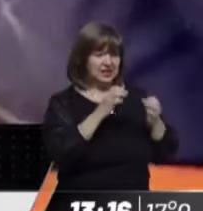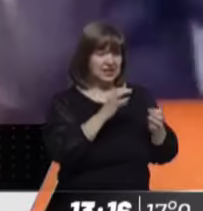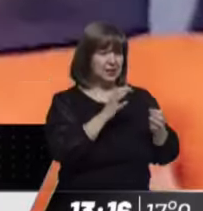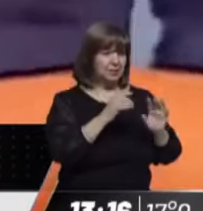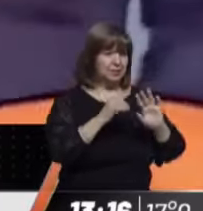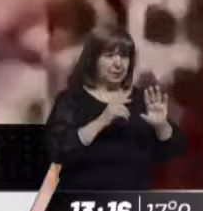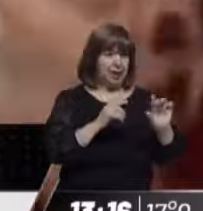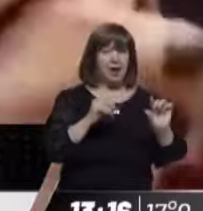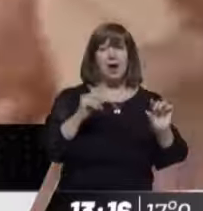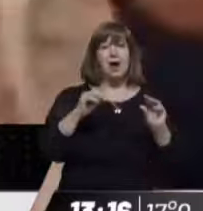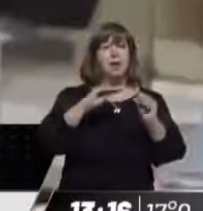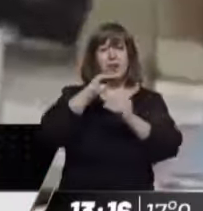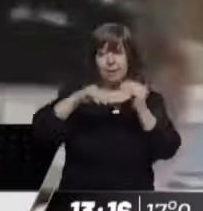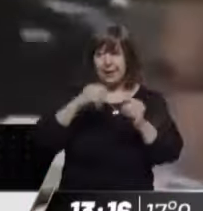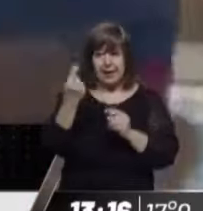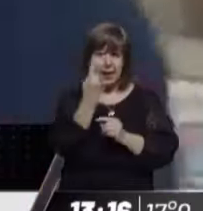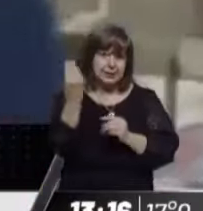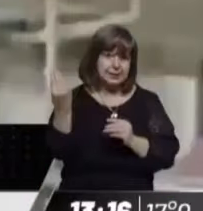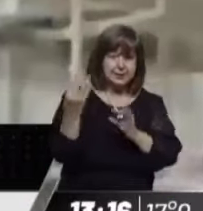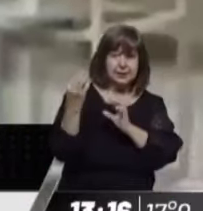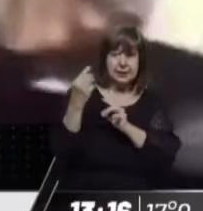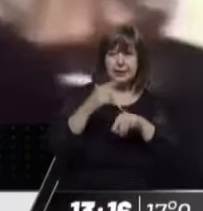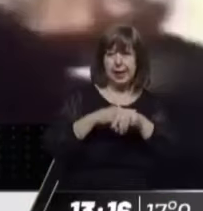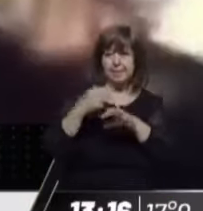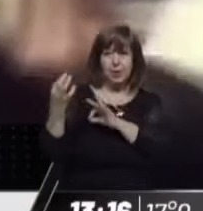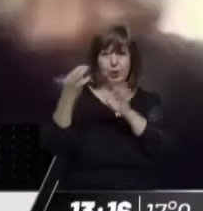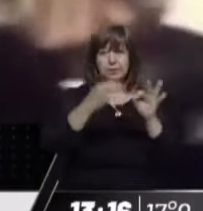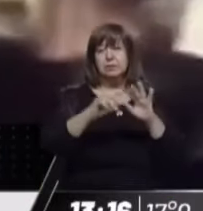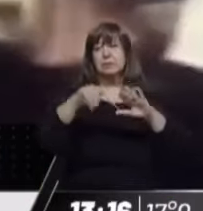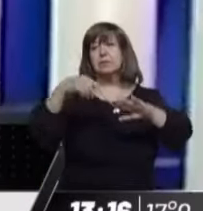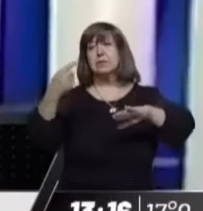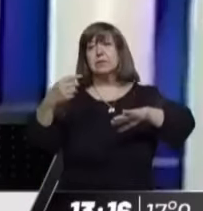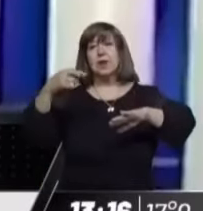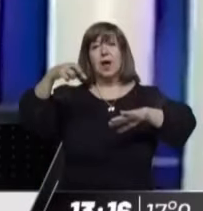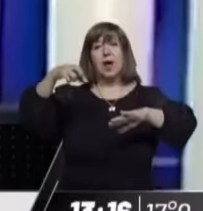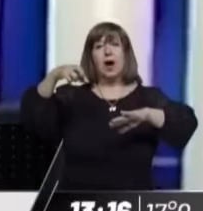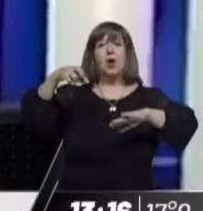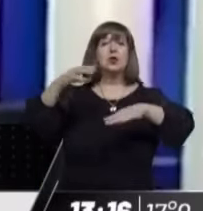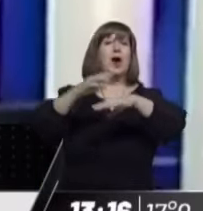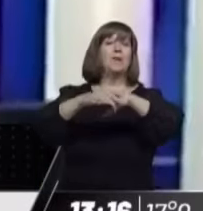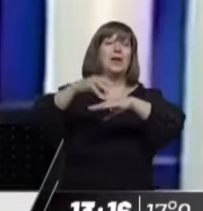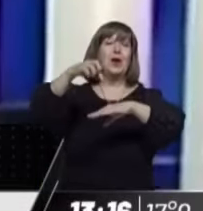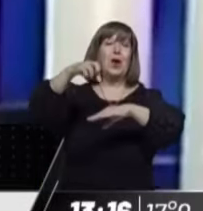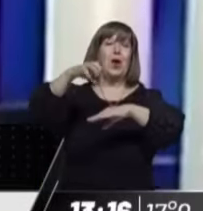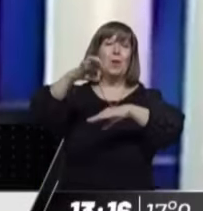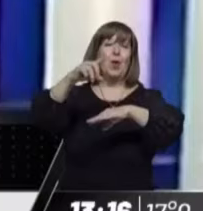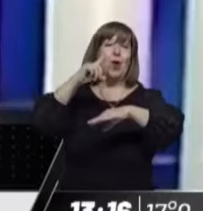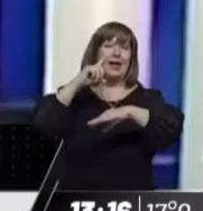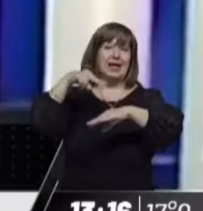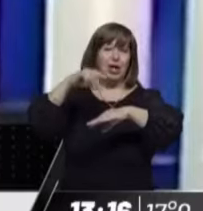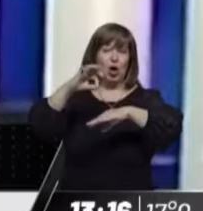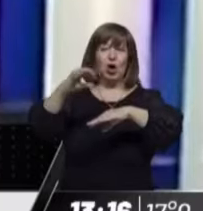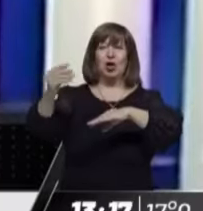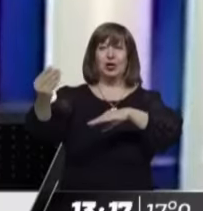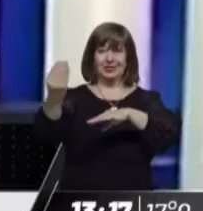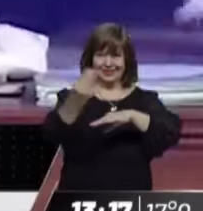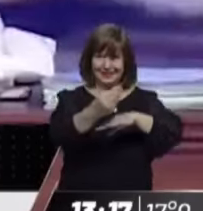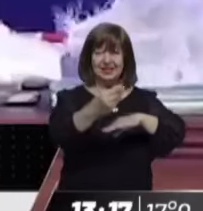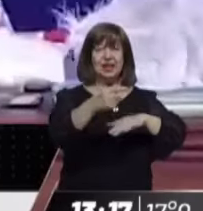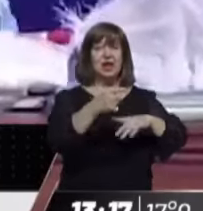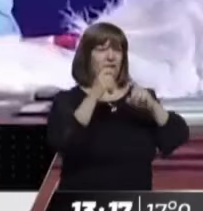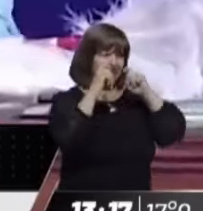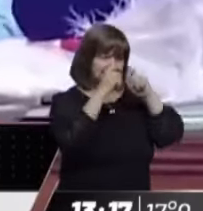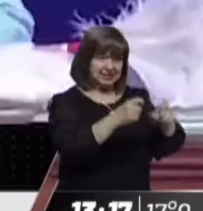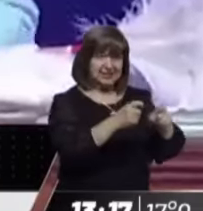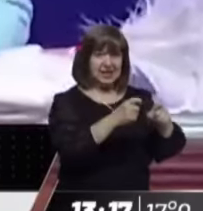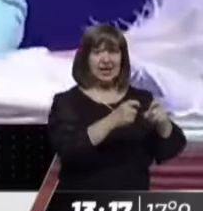las visitas entre familia, algunos amigos, entre los cuales está Marcelo Polino, que es el que más lo visita y más nos da información sobre